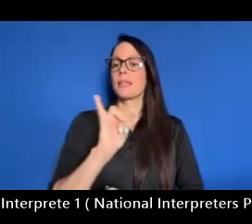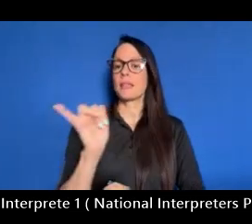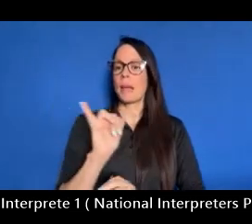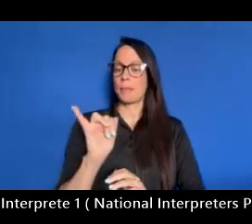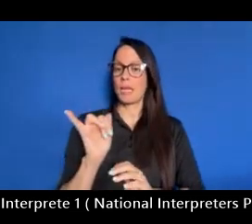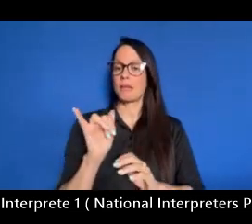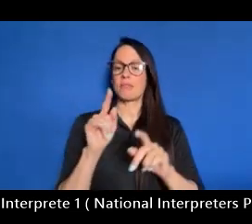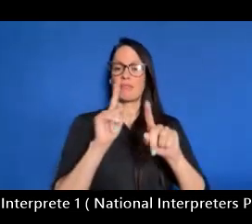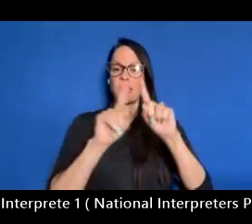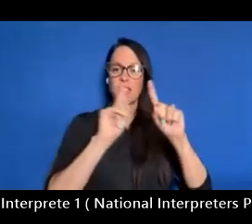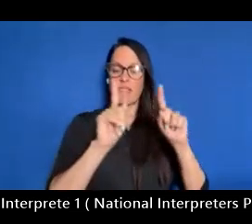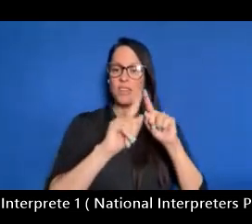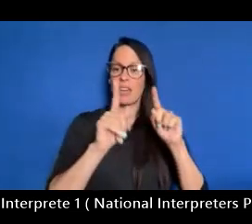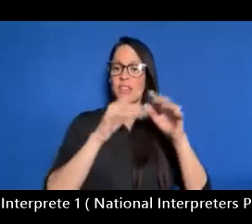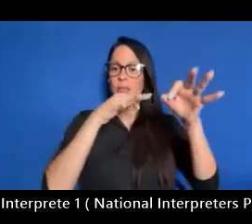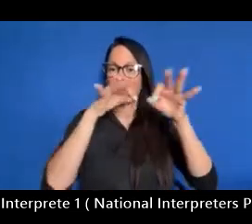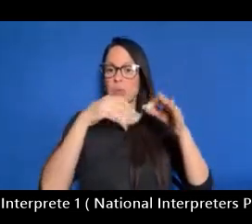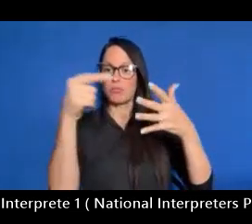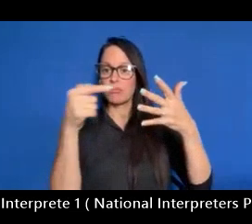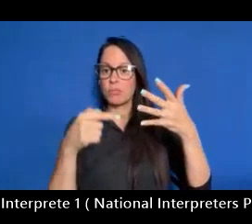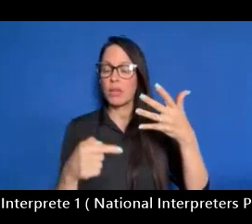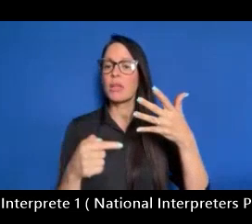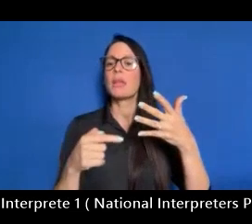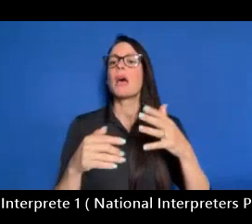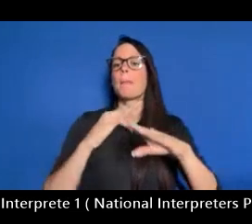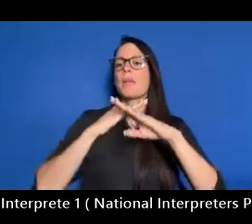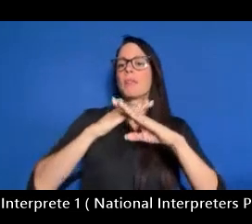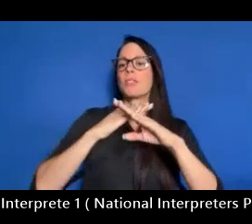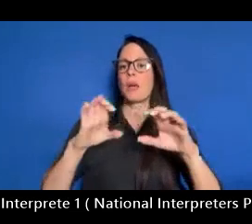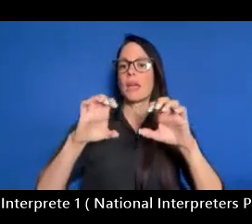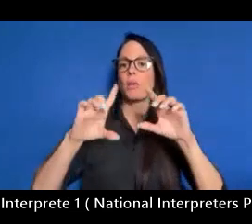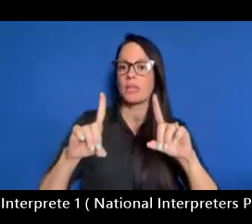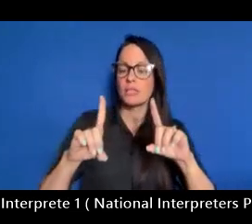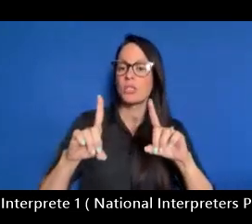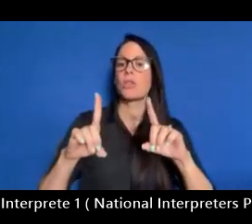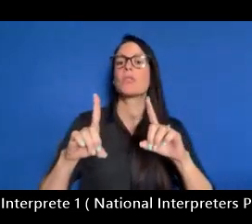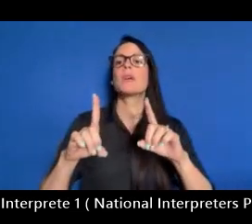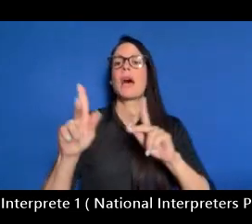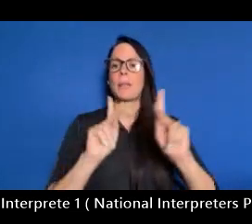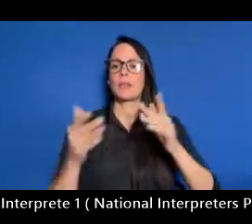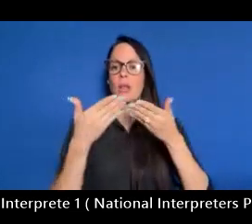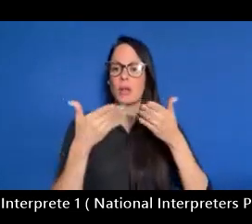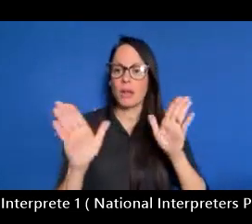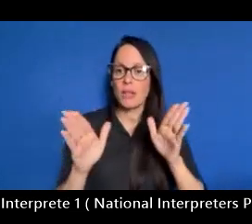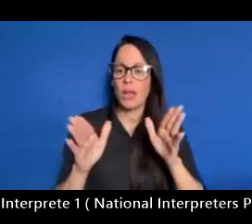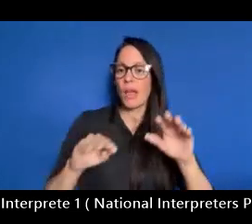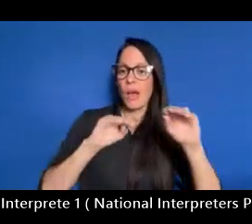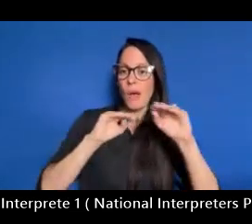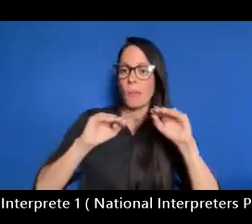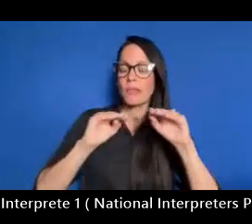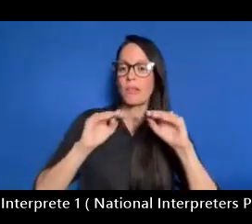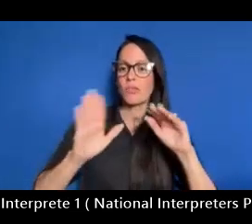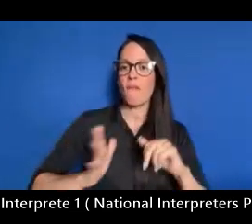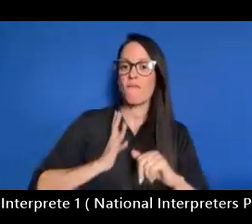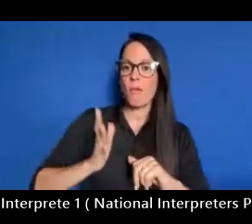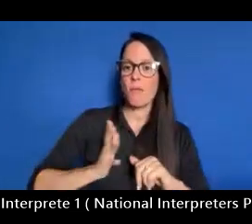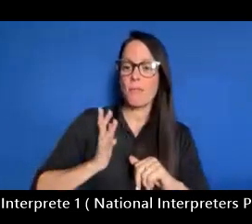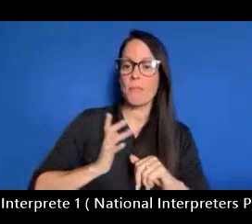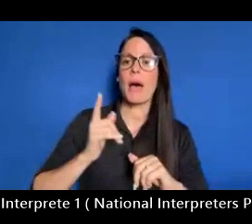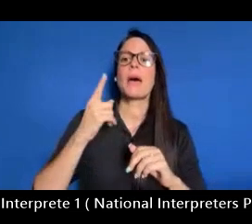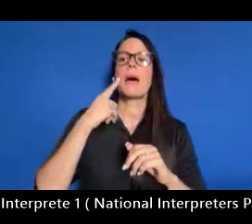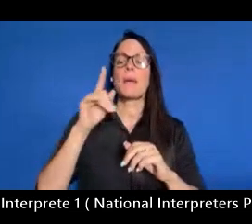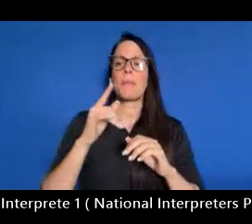la B1, estrategias de prevención y educación a gran escala para la población general, capacitación y educación formal en temas de sustancias y dependencias